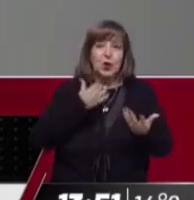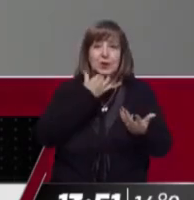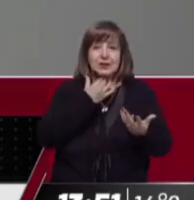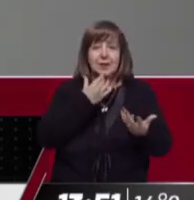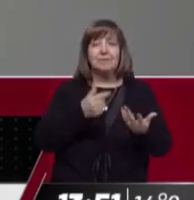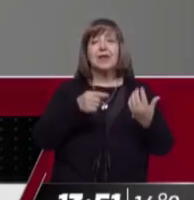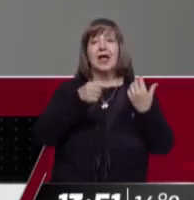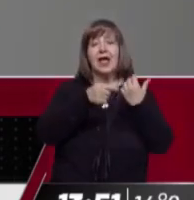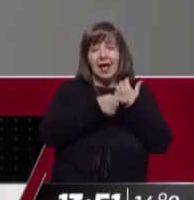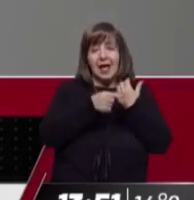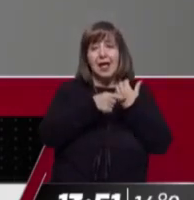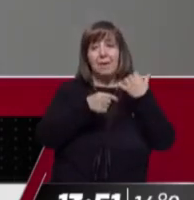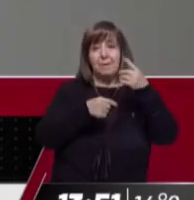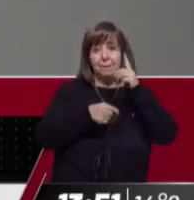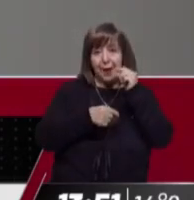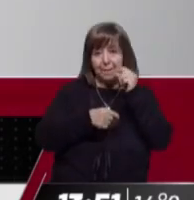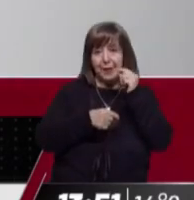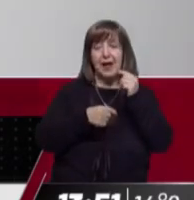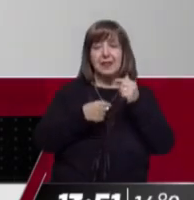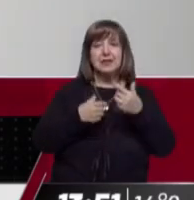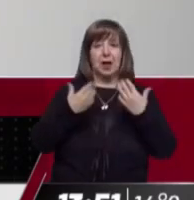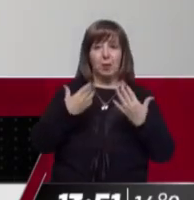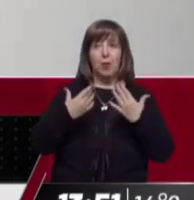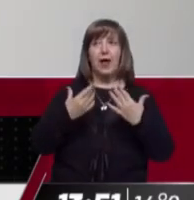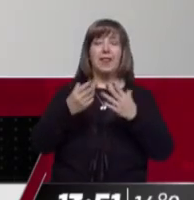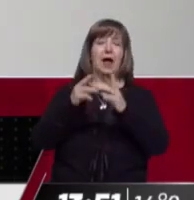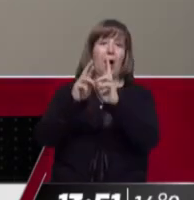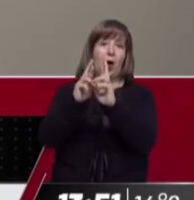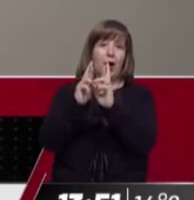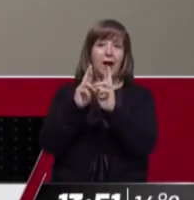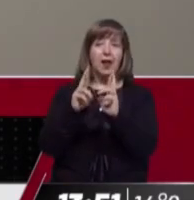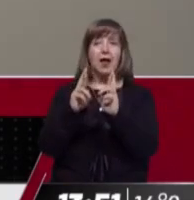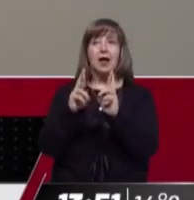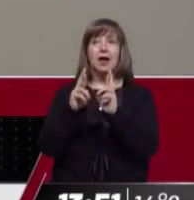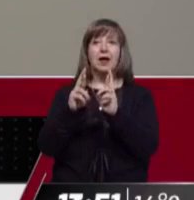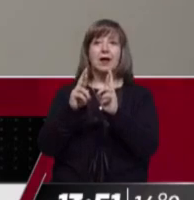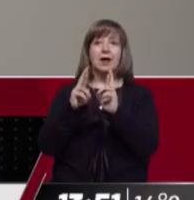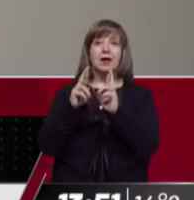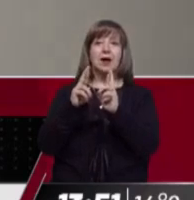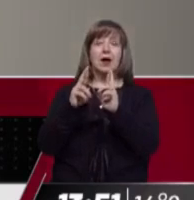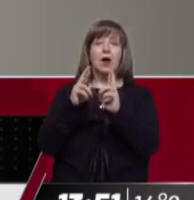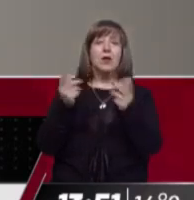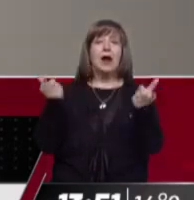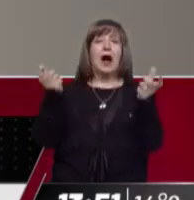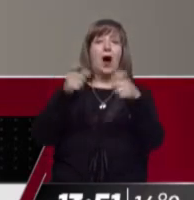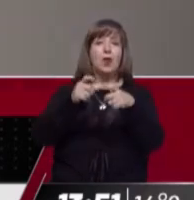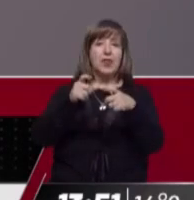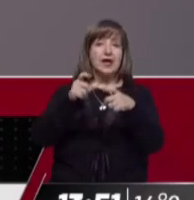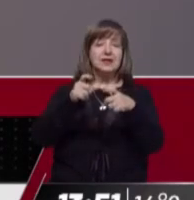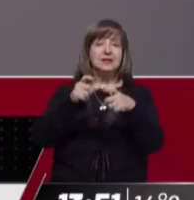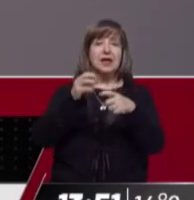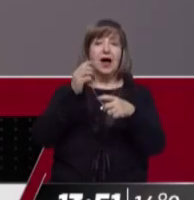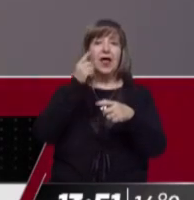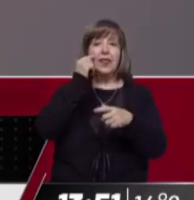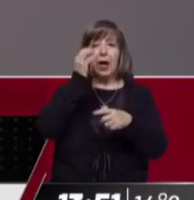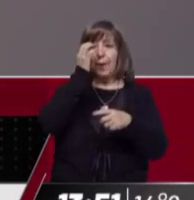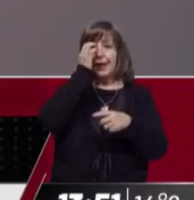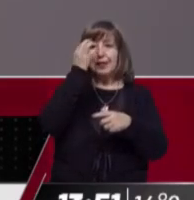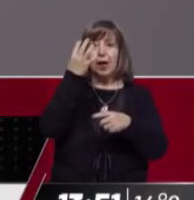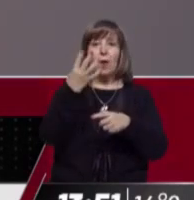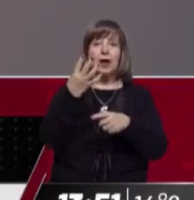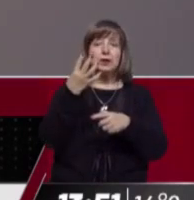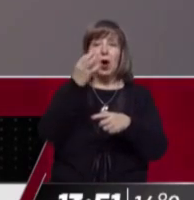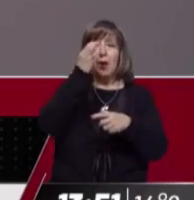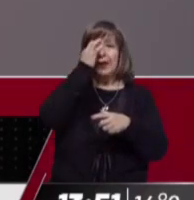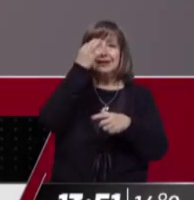están completamente convencidos en que se pueda llevar adelante la audiencia del próximo 24 o 25 de